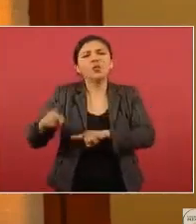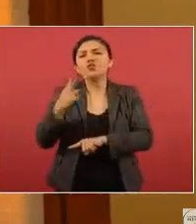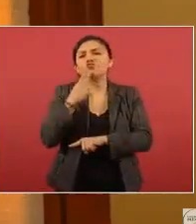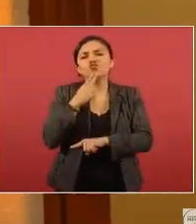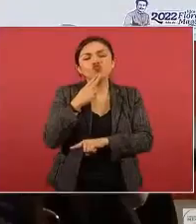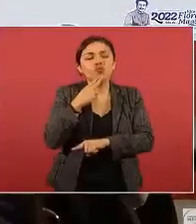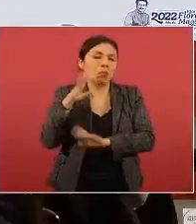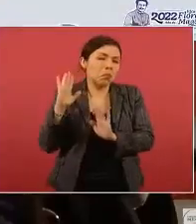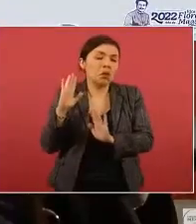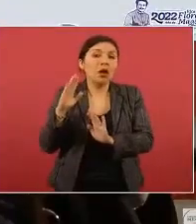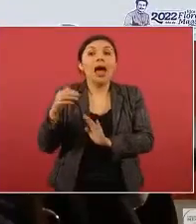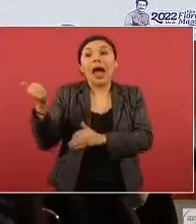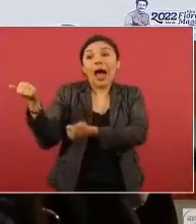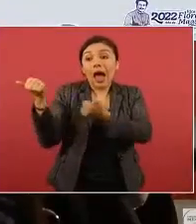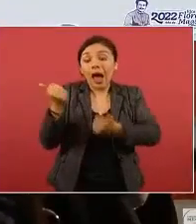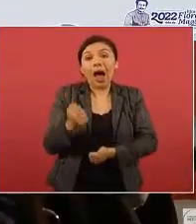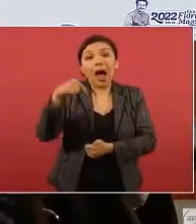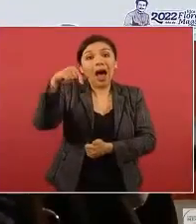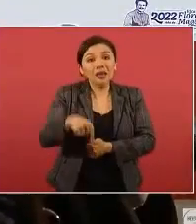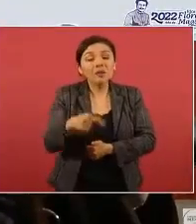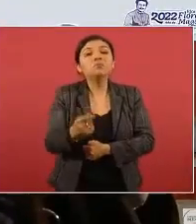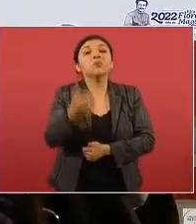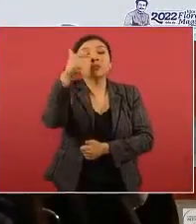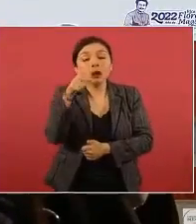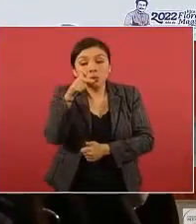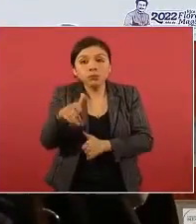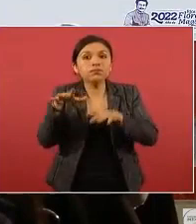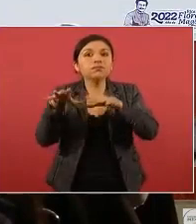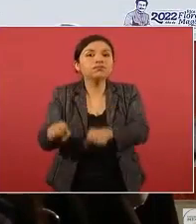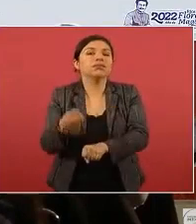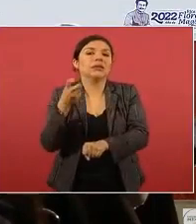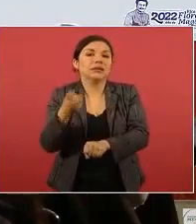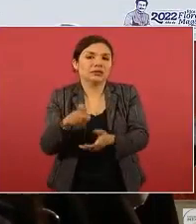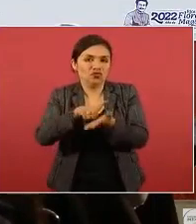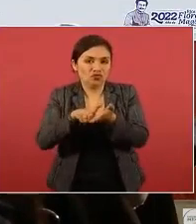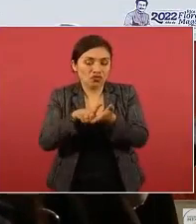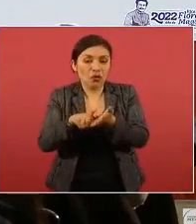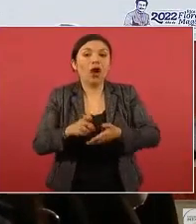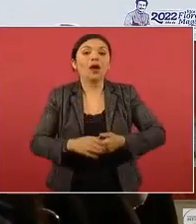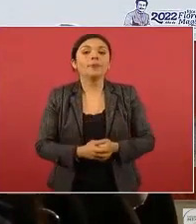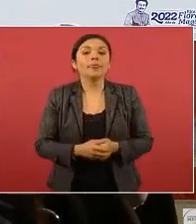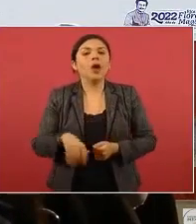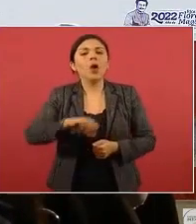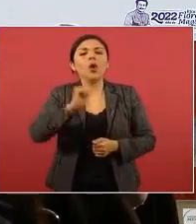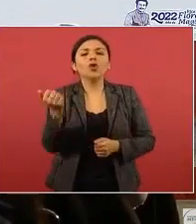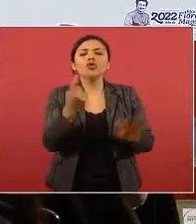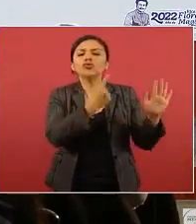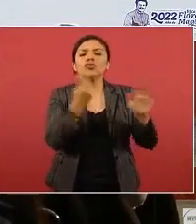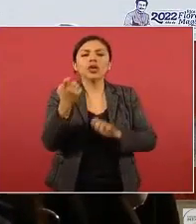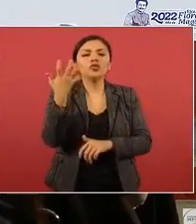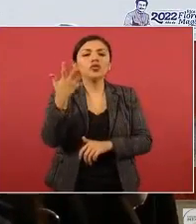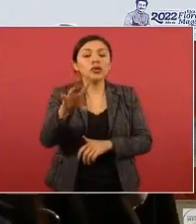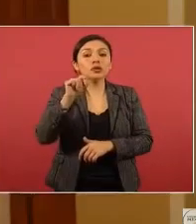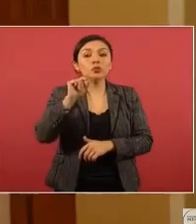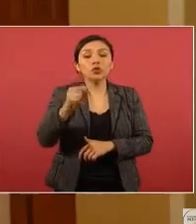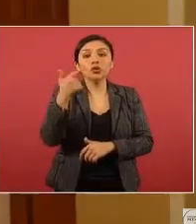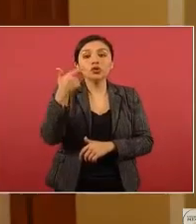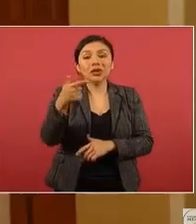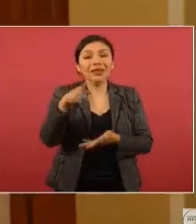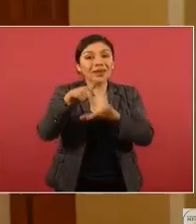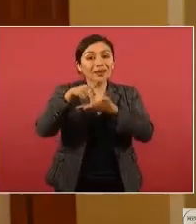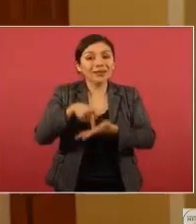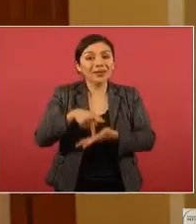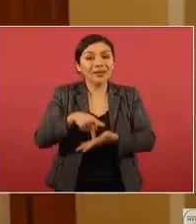pero aquí ya es la primera ocasión que detectamos también la 110 punto 7 kilogramos